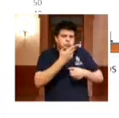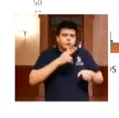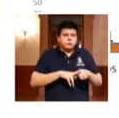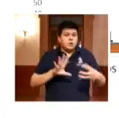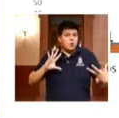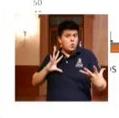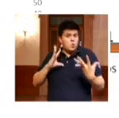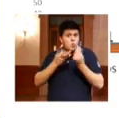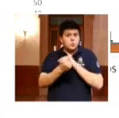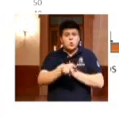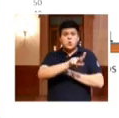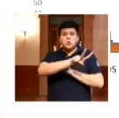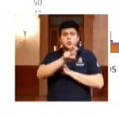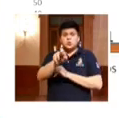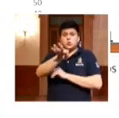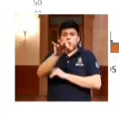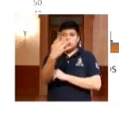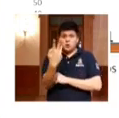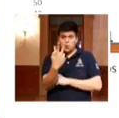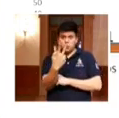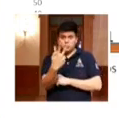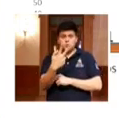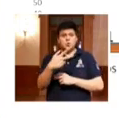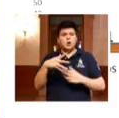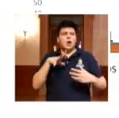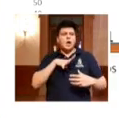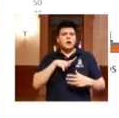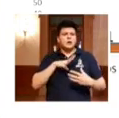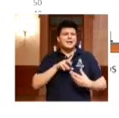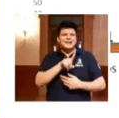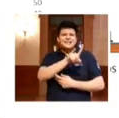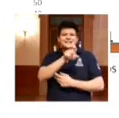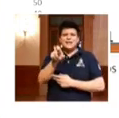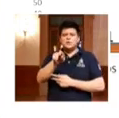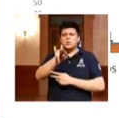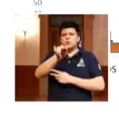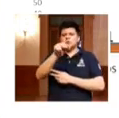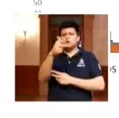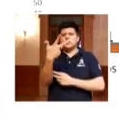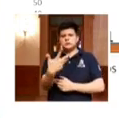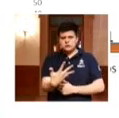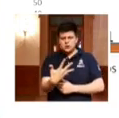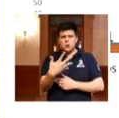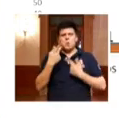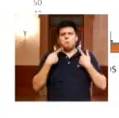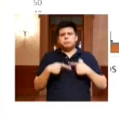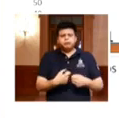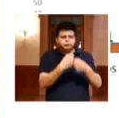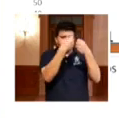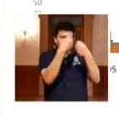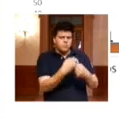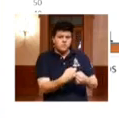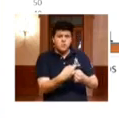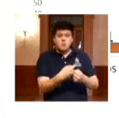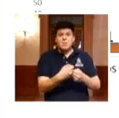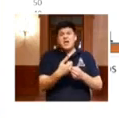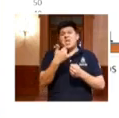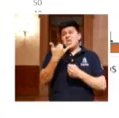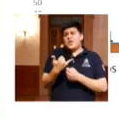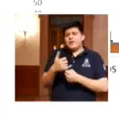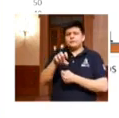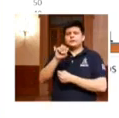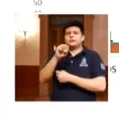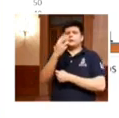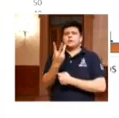total, 248 desglosados en 185 confirmados y 63